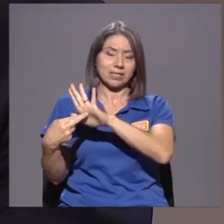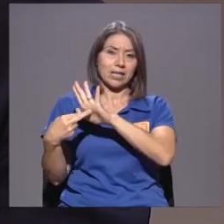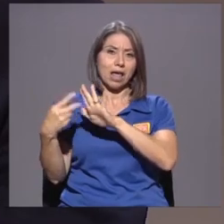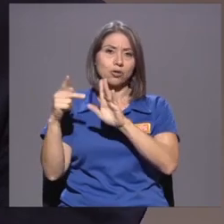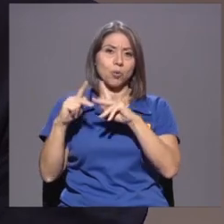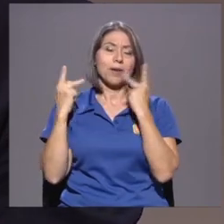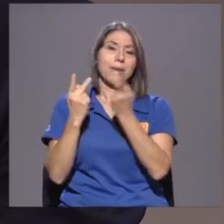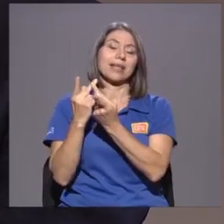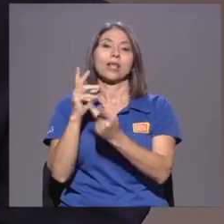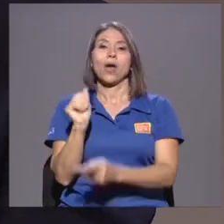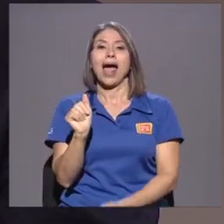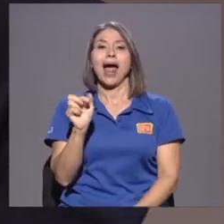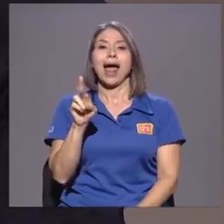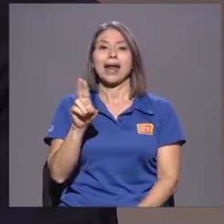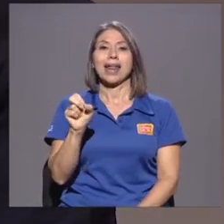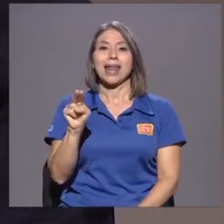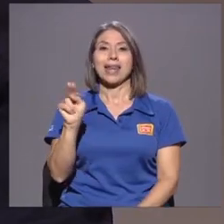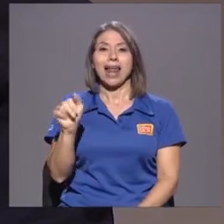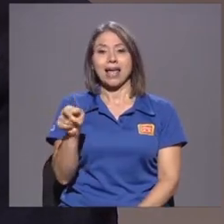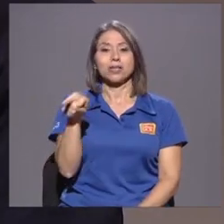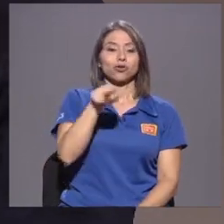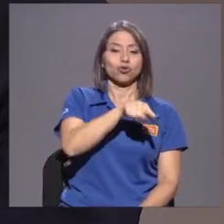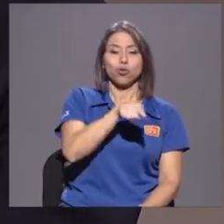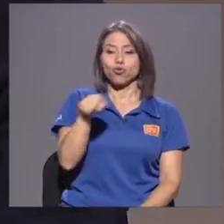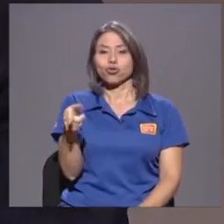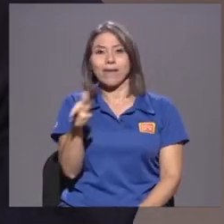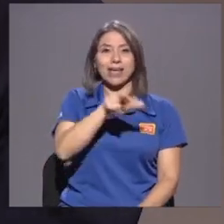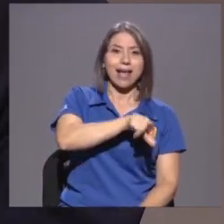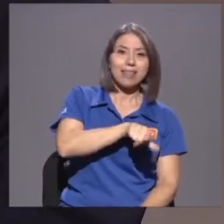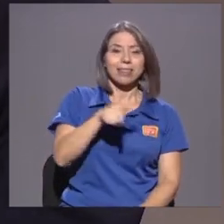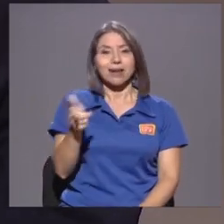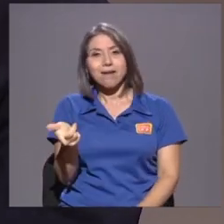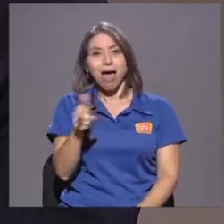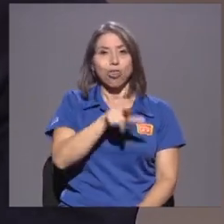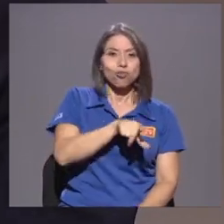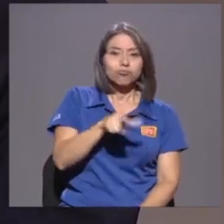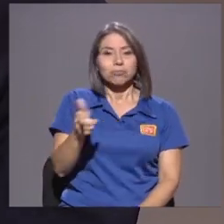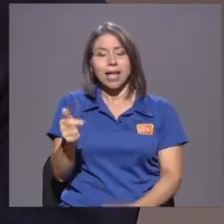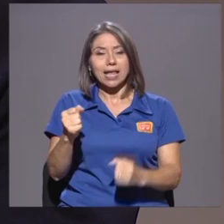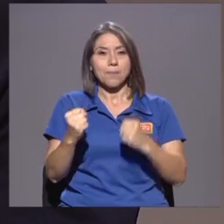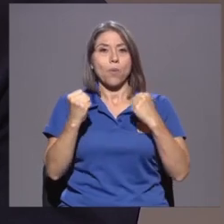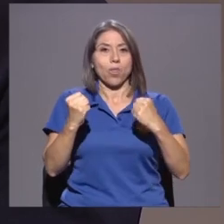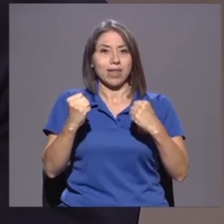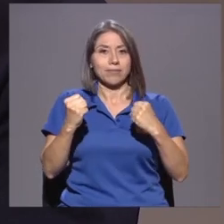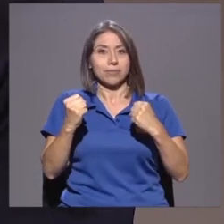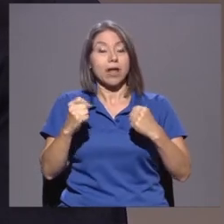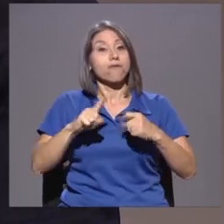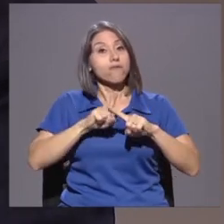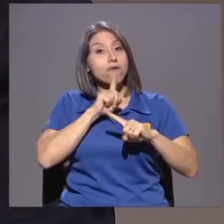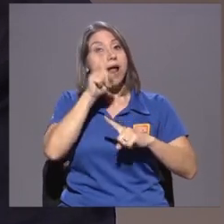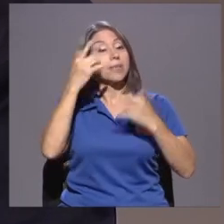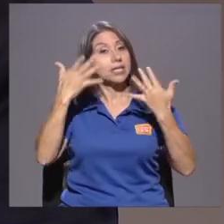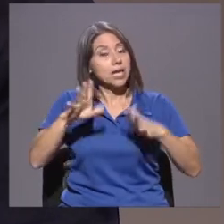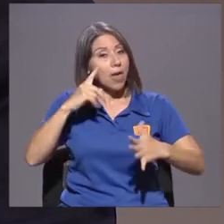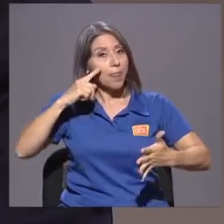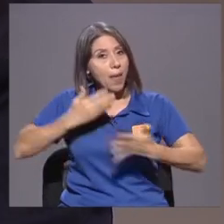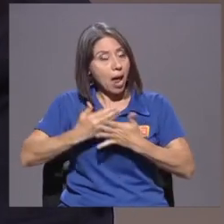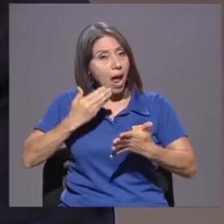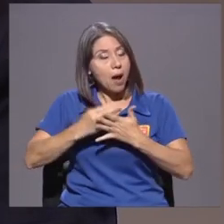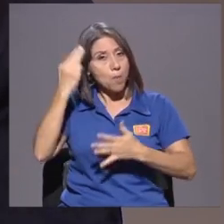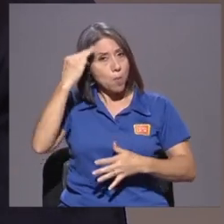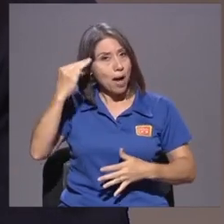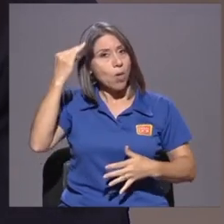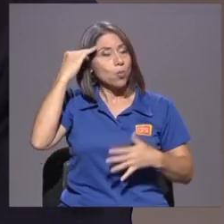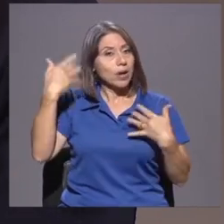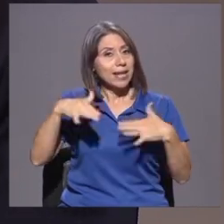partido arena se habían alternado en el poder cosa que realmente demuestra un grado de madurez bastante